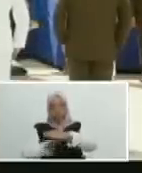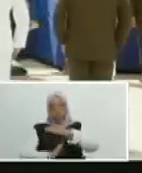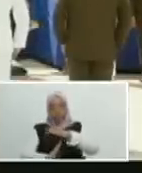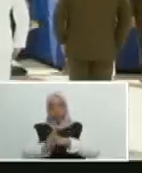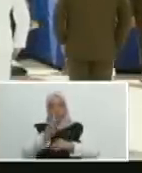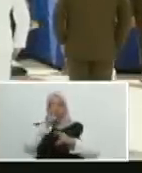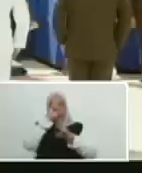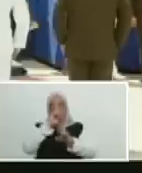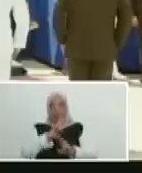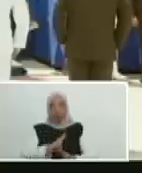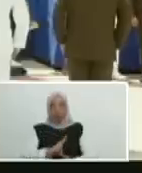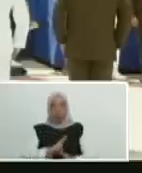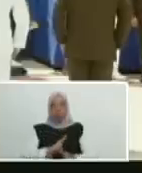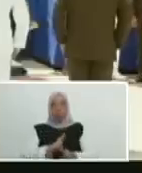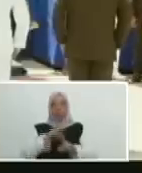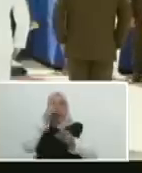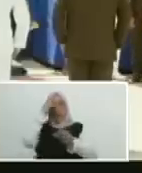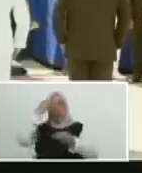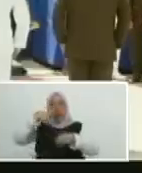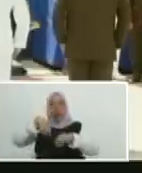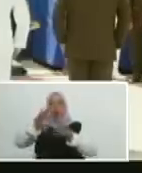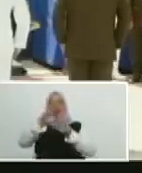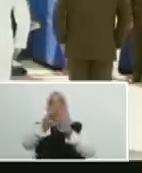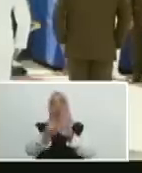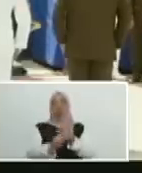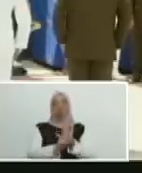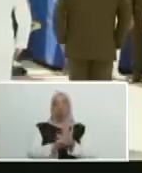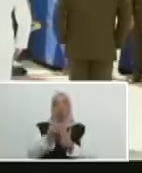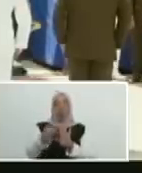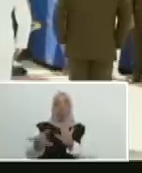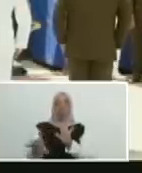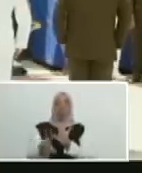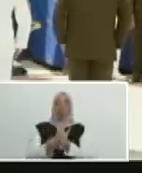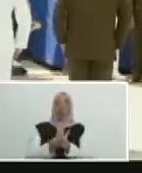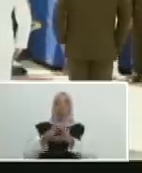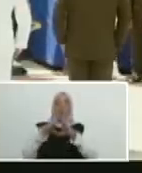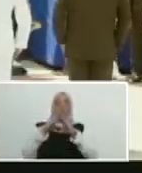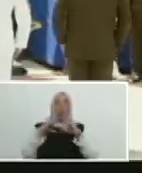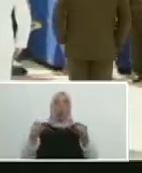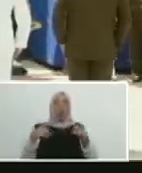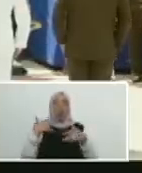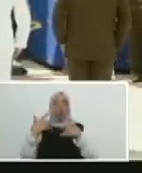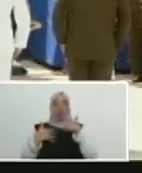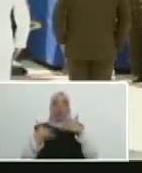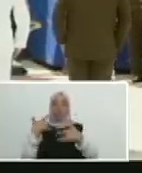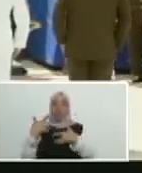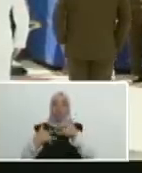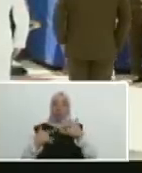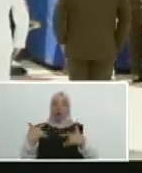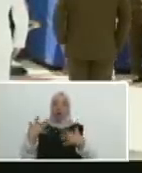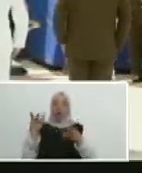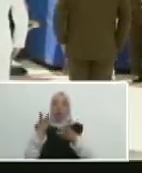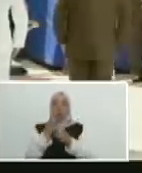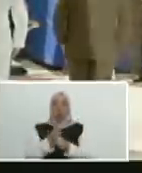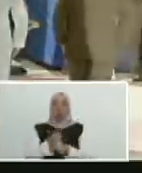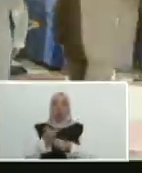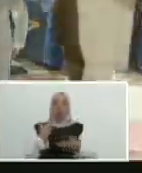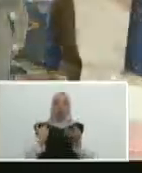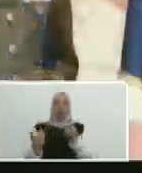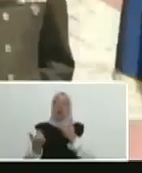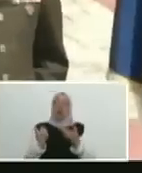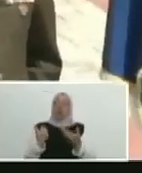respetarán de acuerdo a la Constitución y a la ley en todos los actos correspondientes al